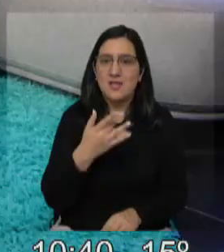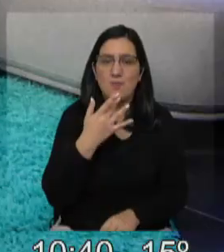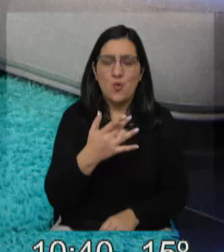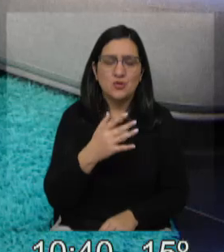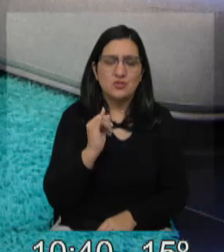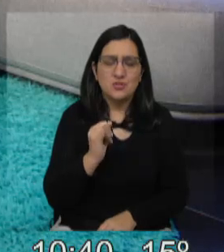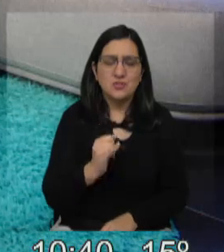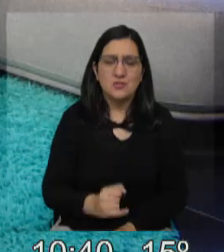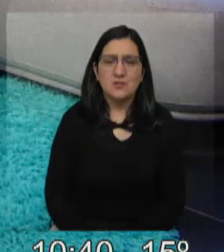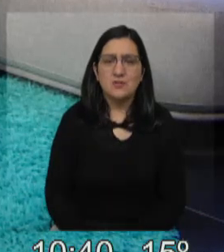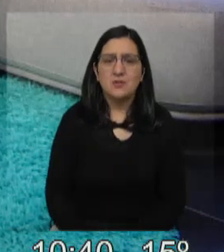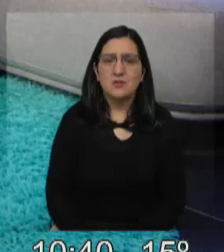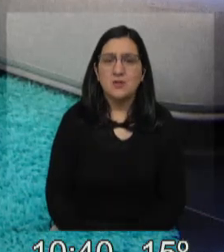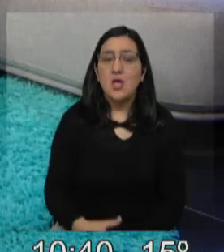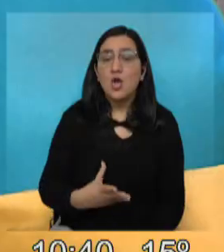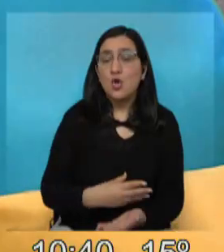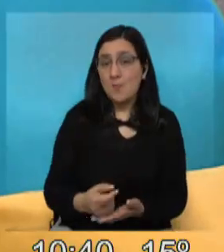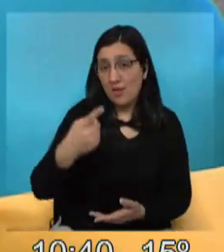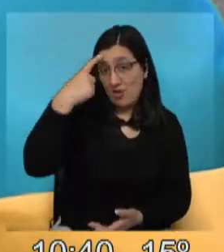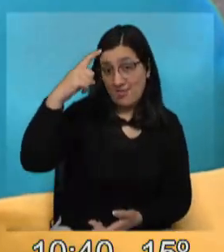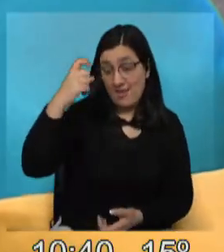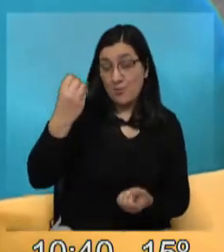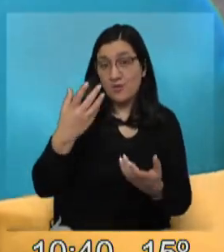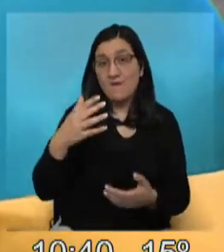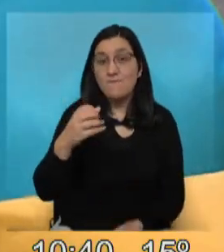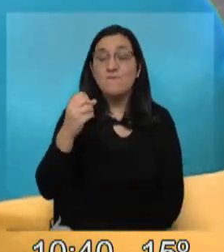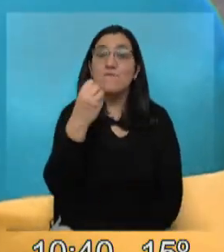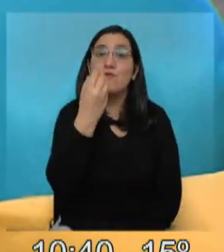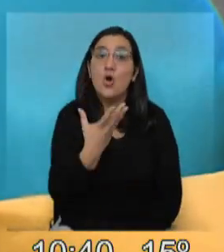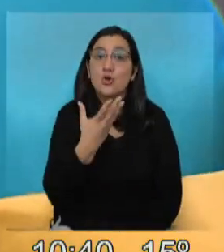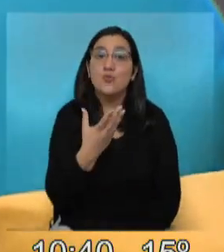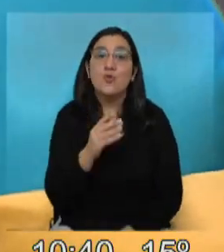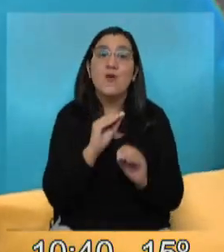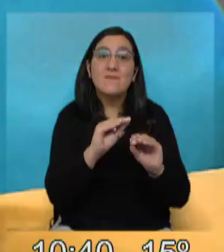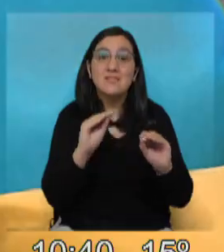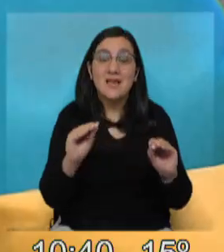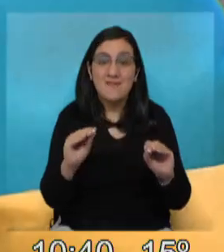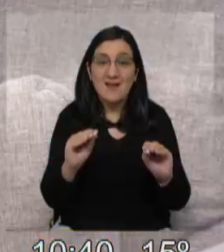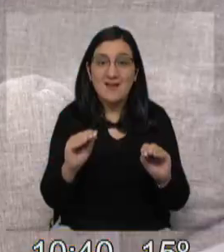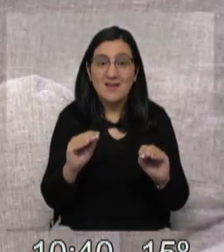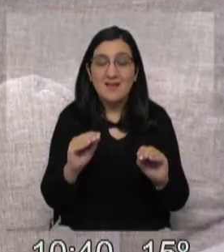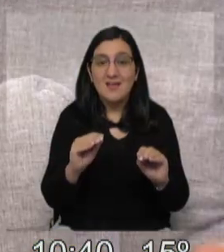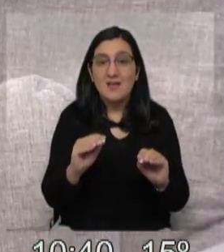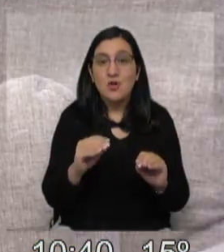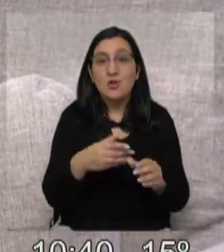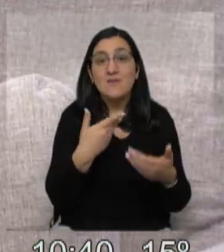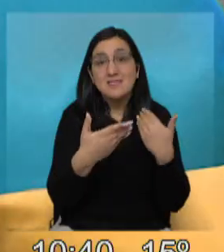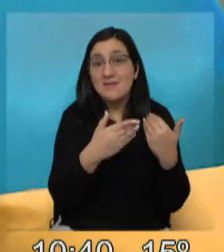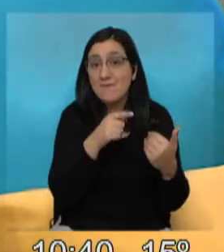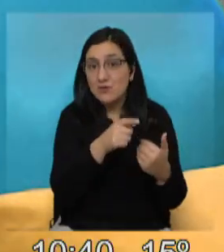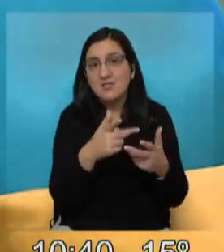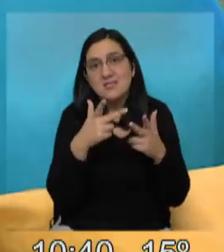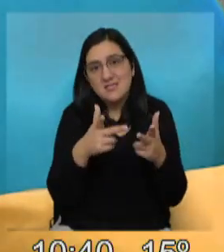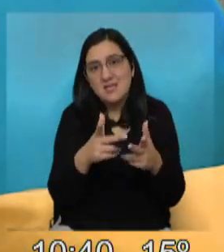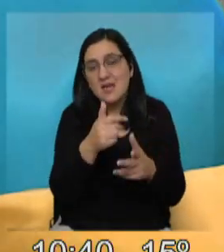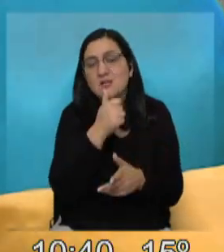Hermosa. Cero, cero. Y me encantó lo de comprada con intención, porque Flor, cuando anunciaba en la venta del programa lo que venía en tu columna, decía,